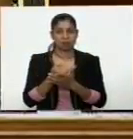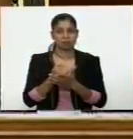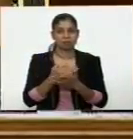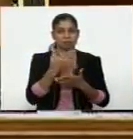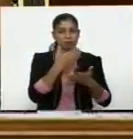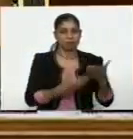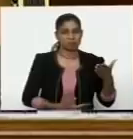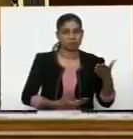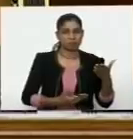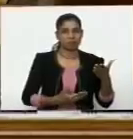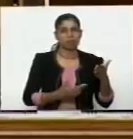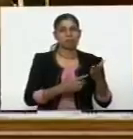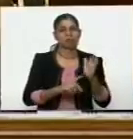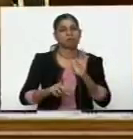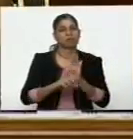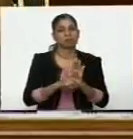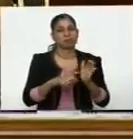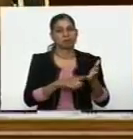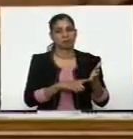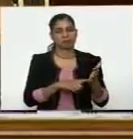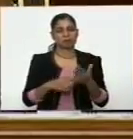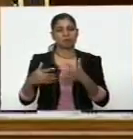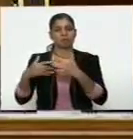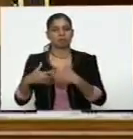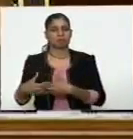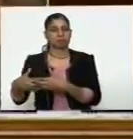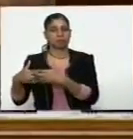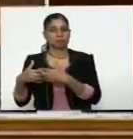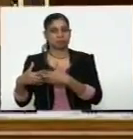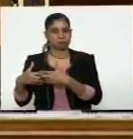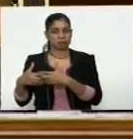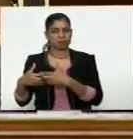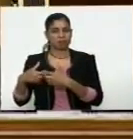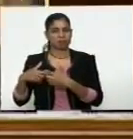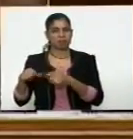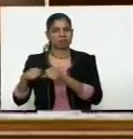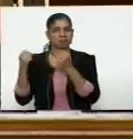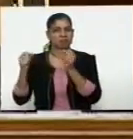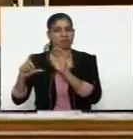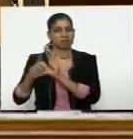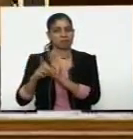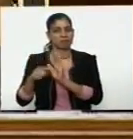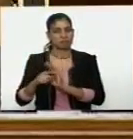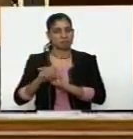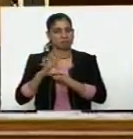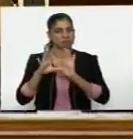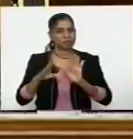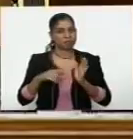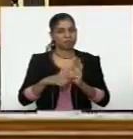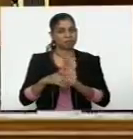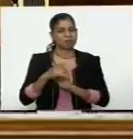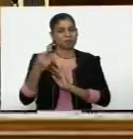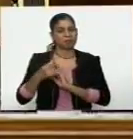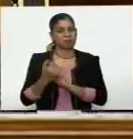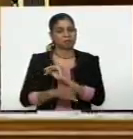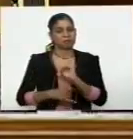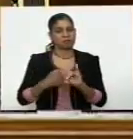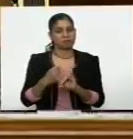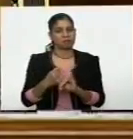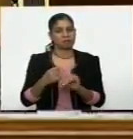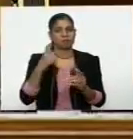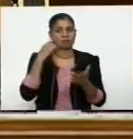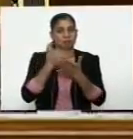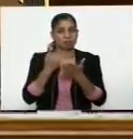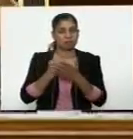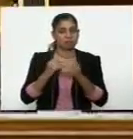instrumento jurídico de ese país ilícito a la luz del derecho internacional, queda